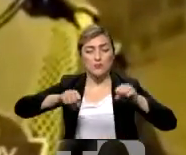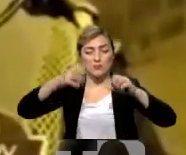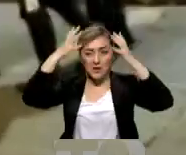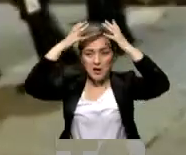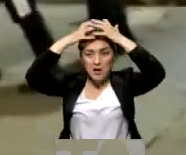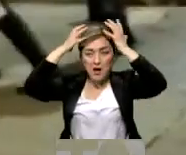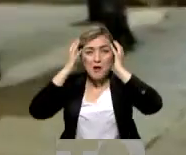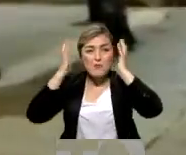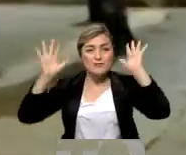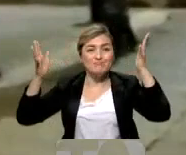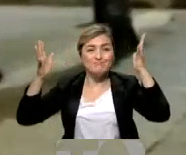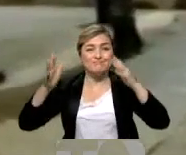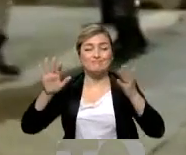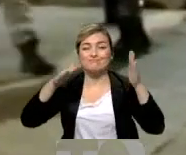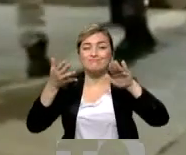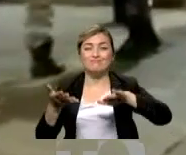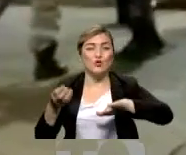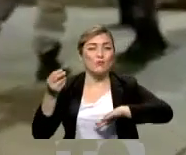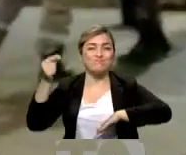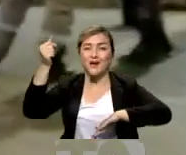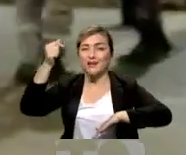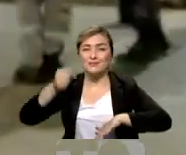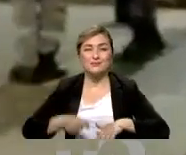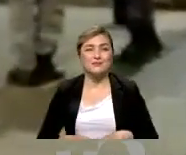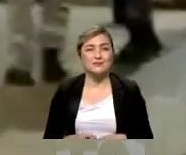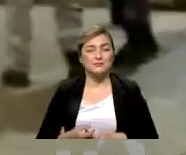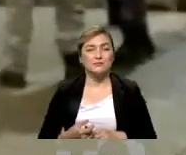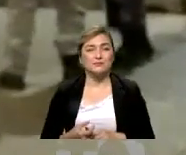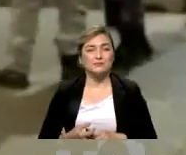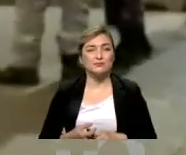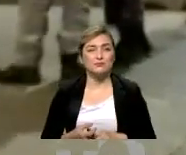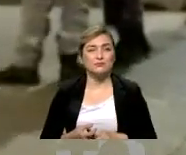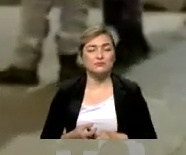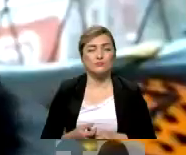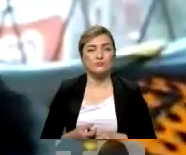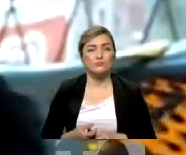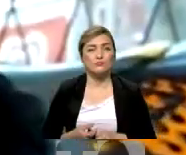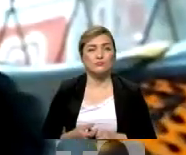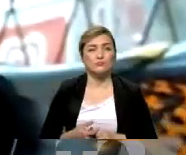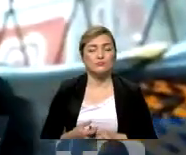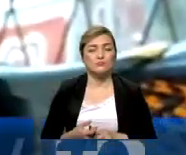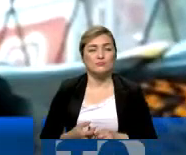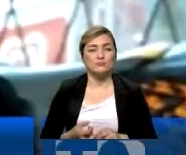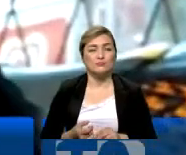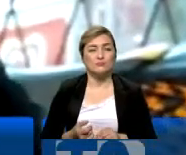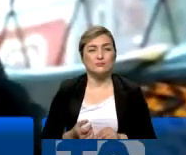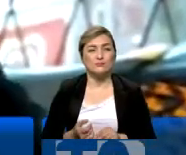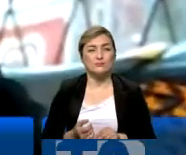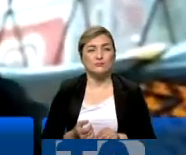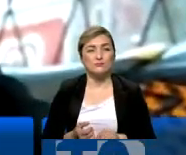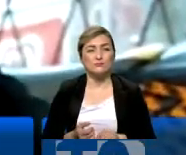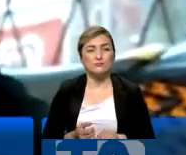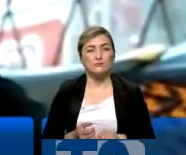casco homologado. El motociclista murió de contado en el lugar del accidente. En base a esto, obviamente, se va a iniciar una investigación